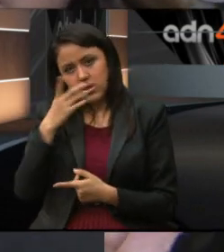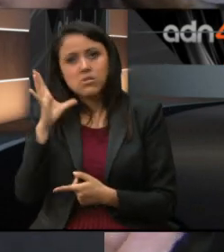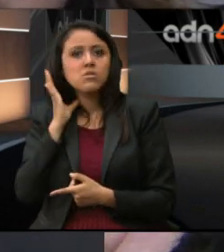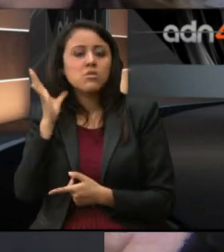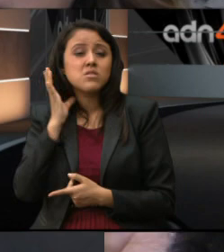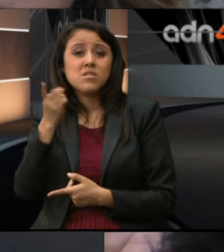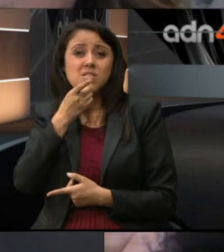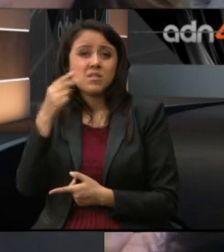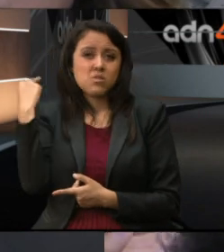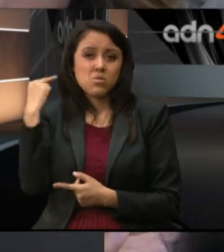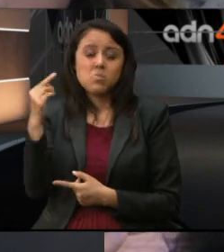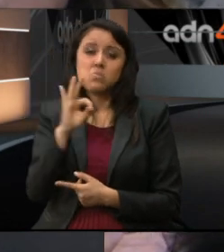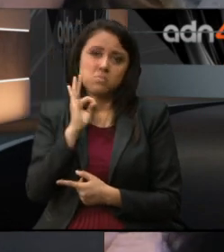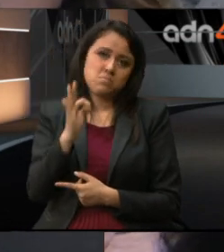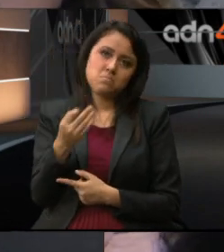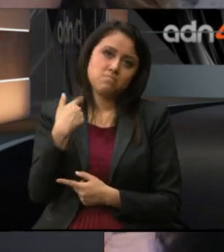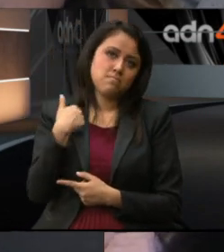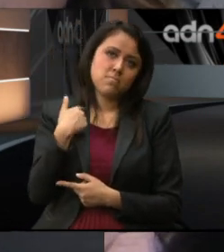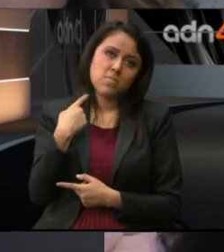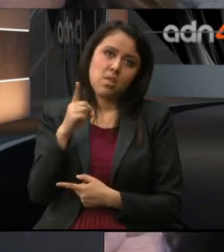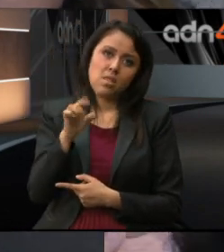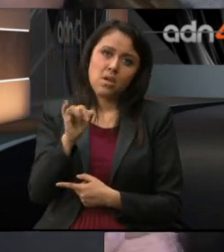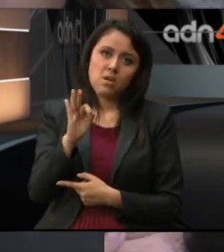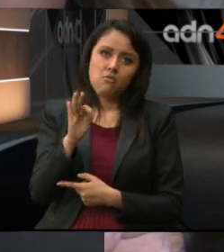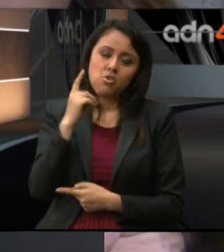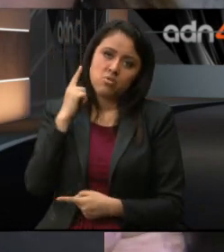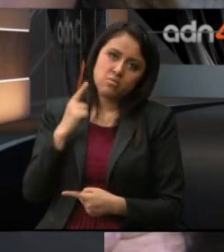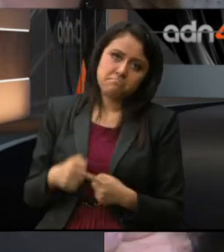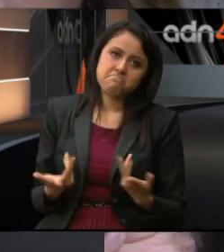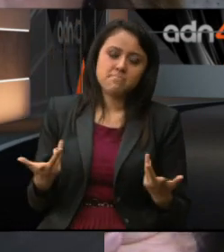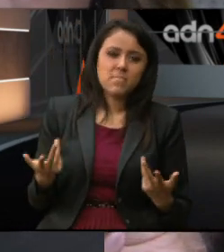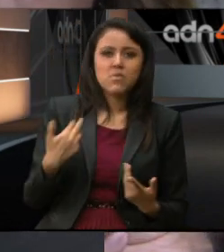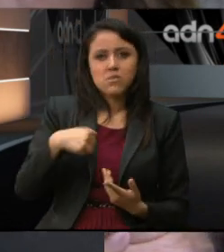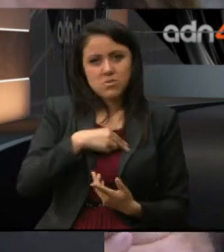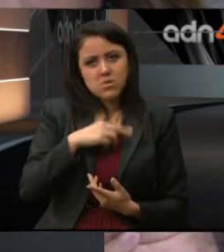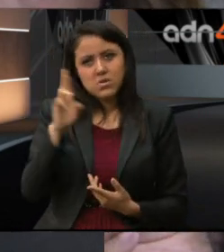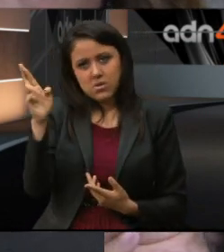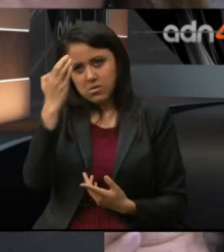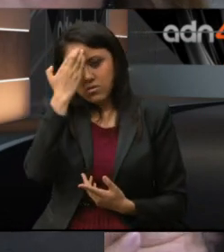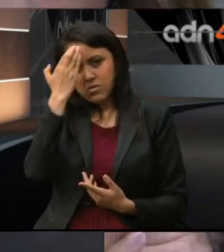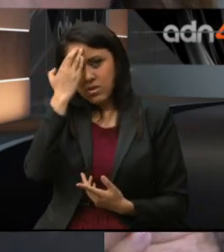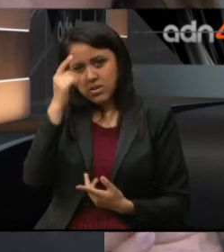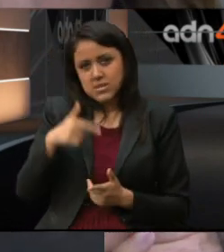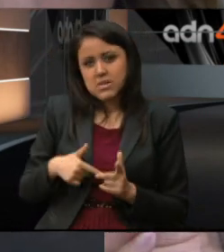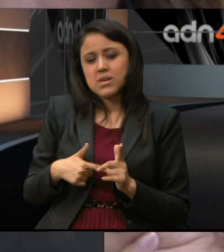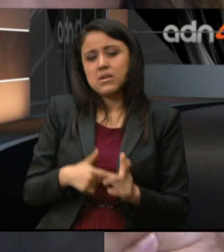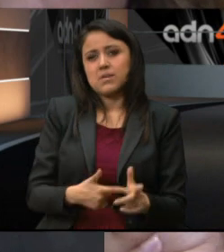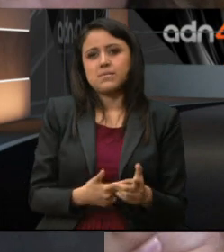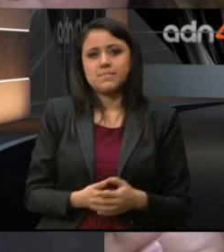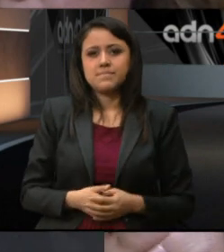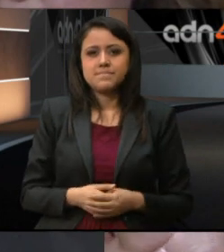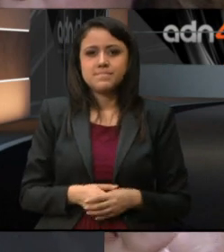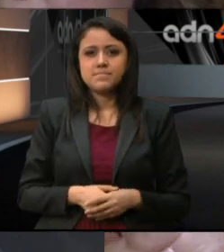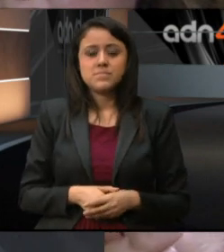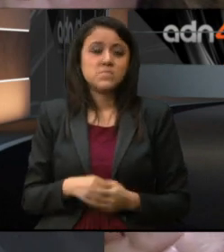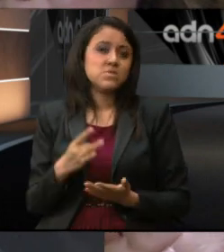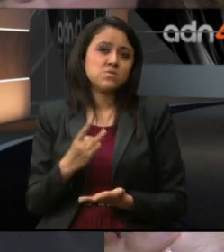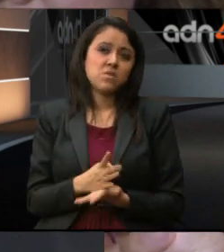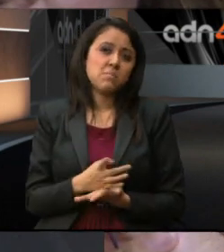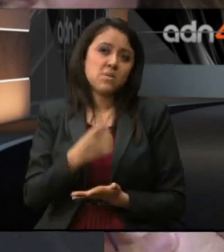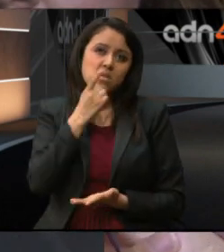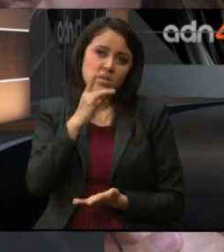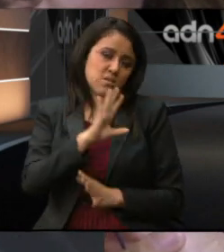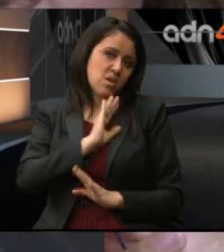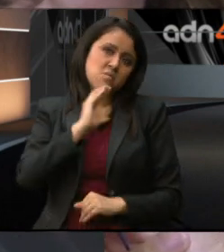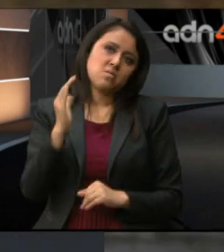el desafuero de la exdiputada, y obviamente habrá que recordar que el fuero sigue al cargo. Y nosotros lo único que hicimos es dar